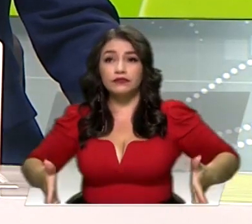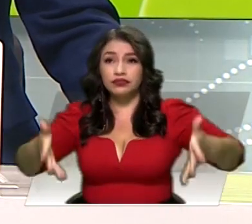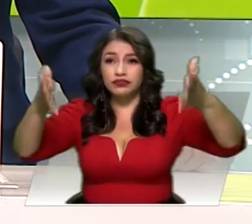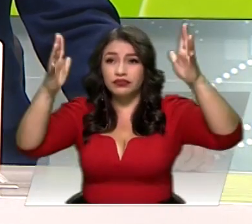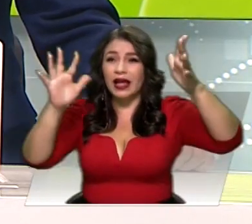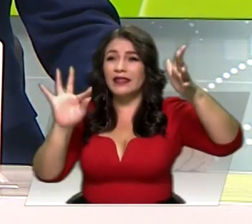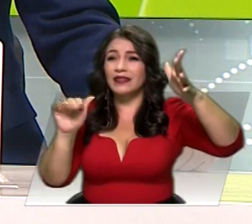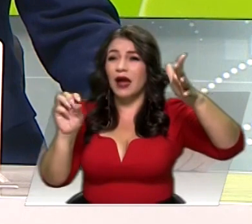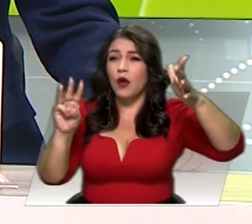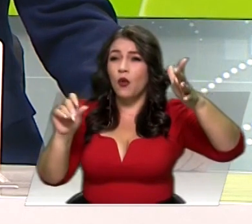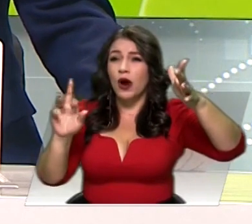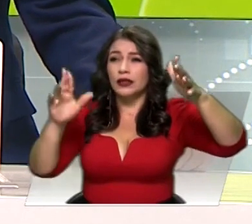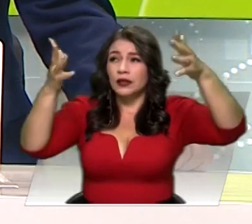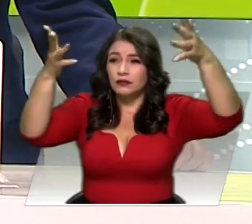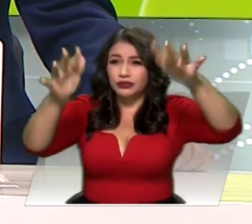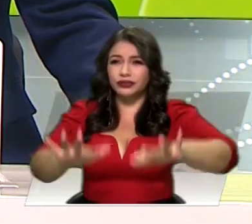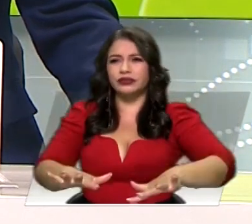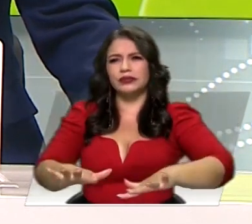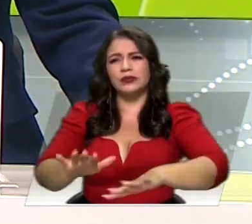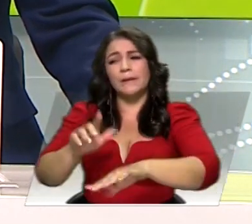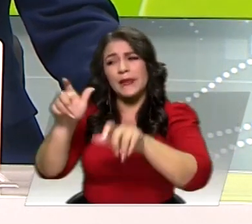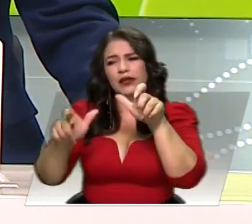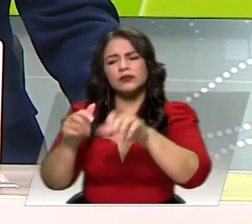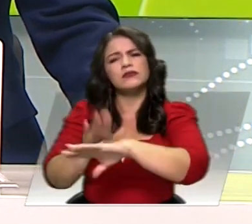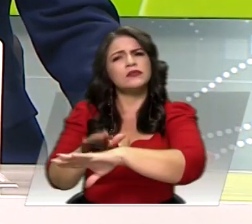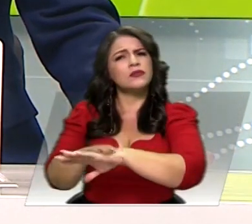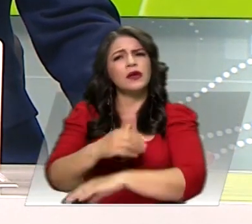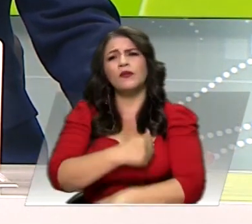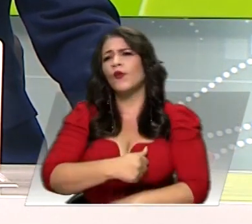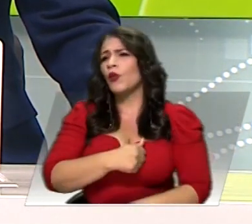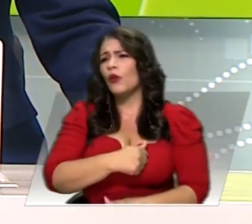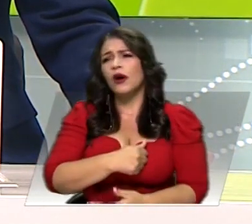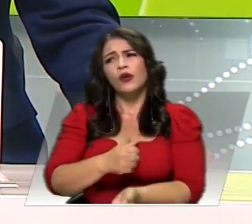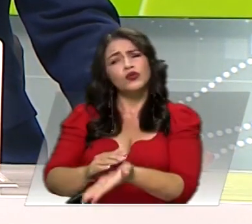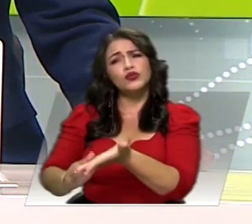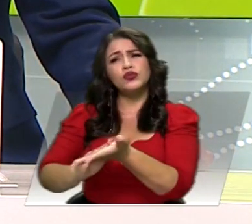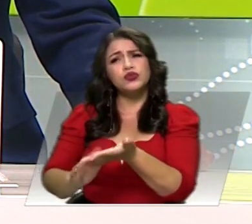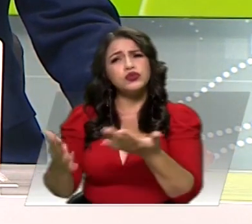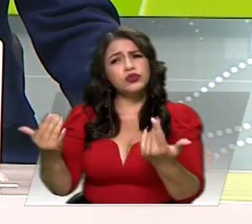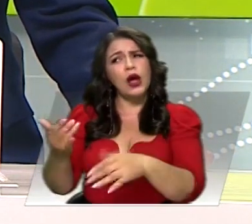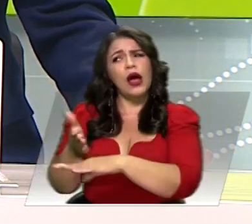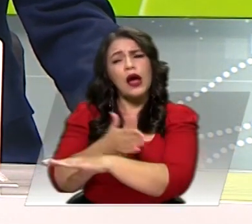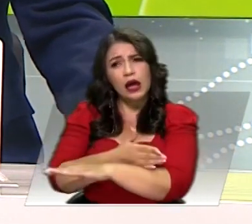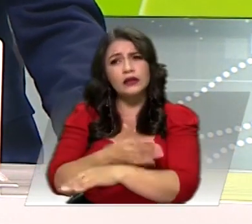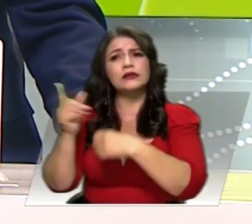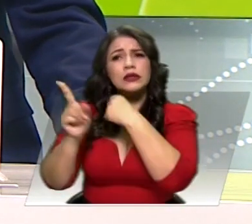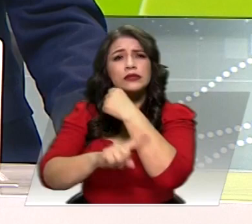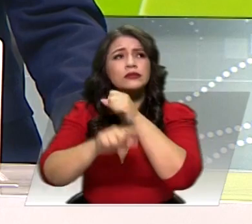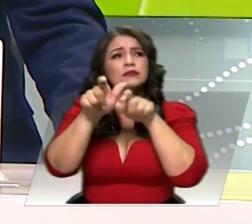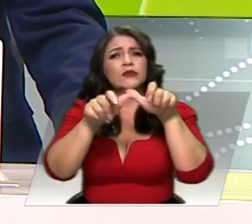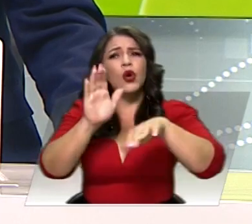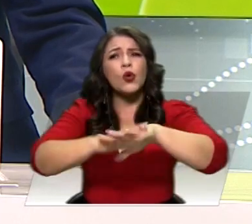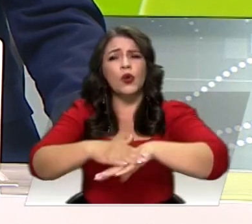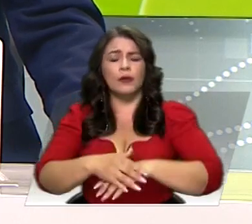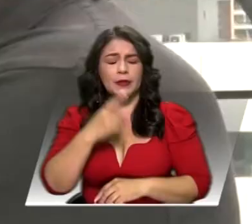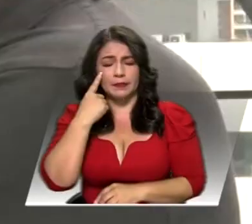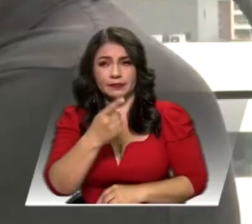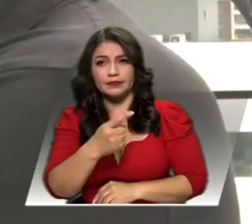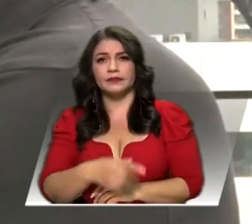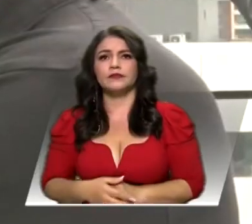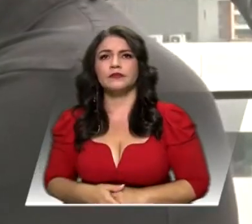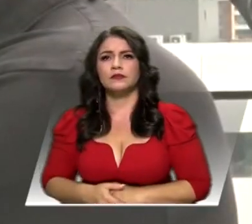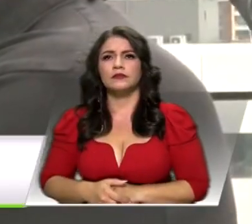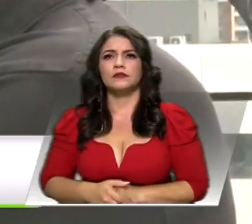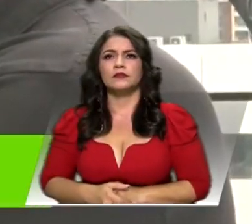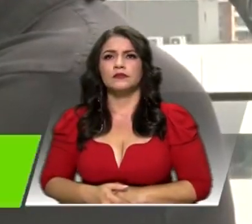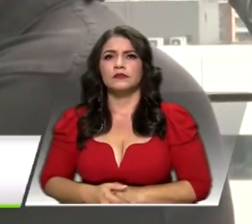Continental Towers están pidiendo justicia tras presenciar con desilusión la implosión de esta estructura enferma.